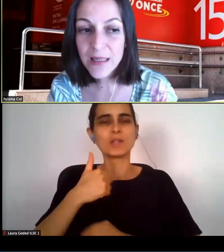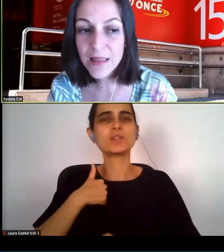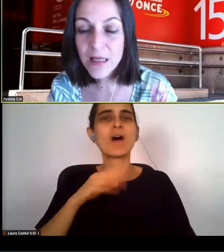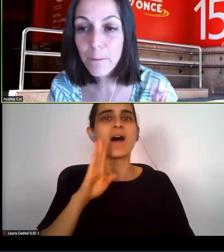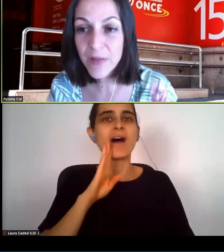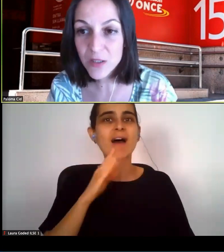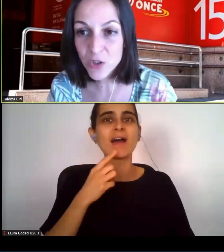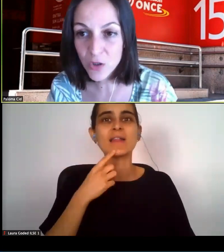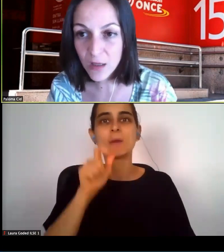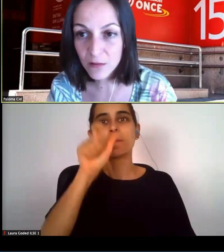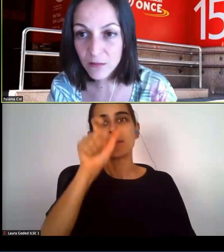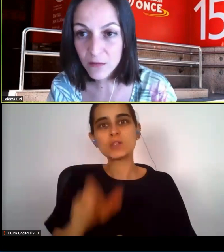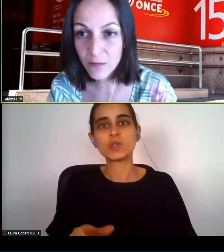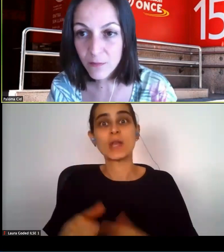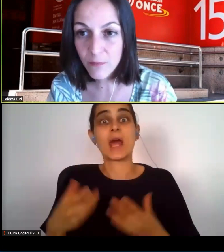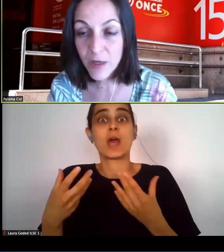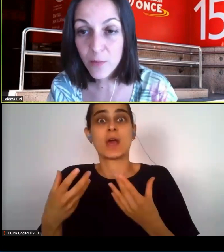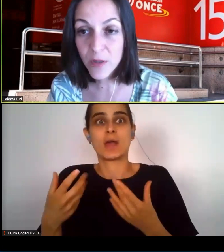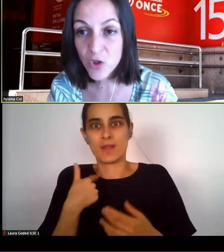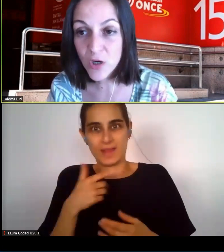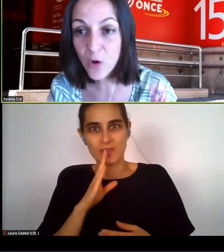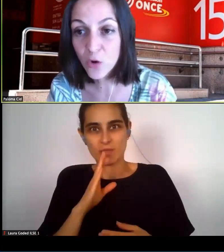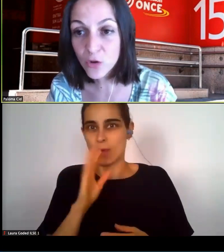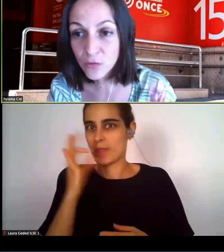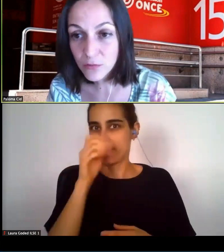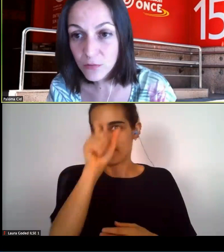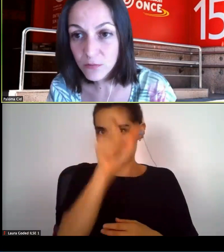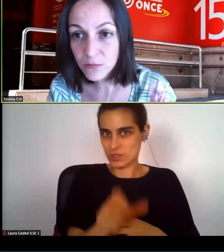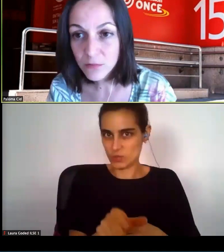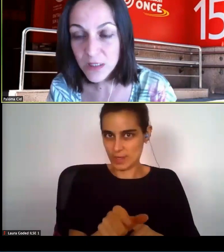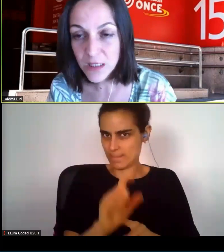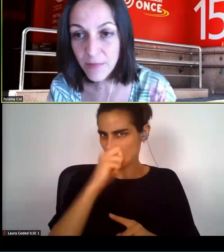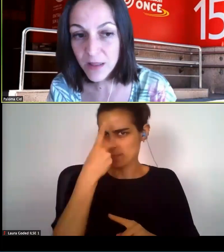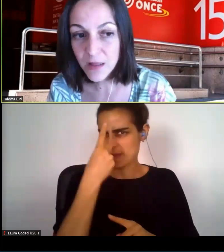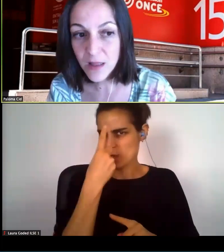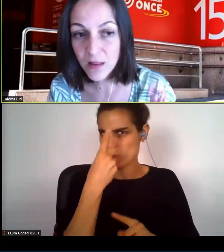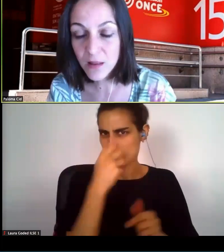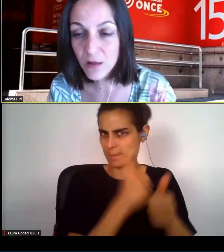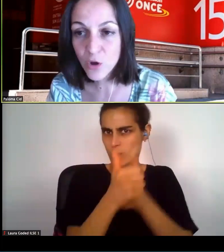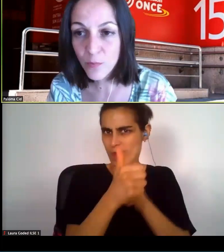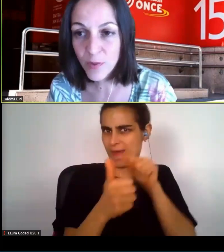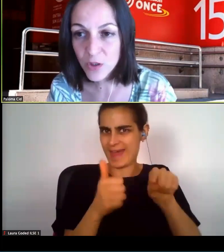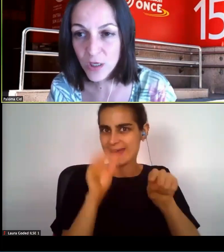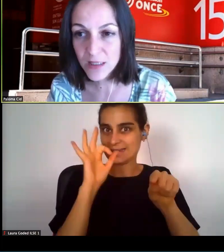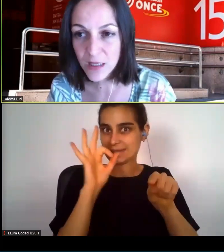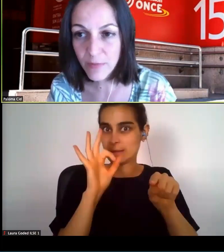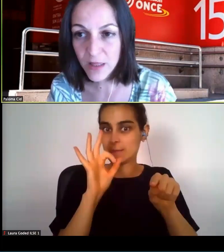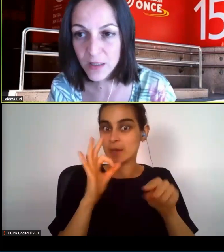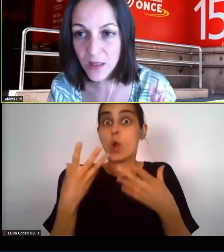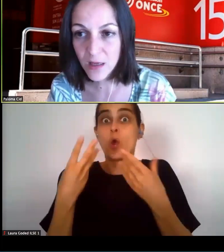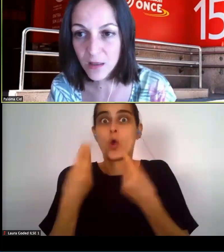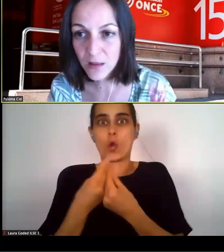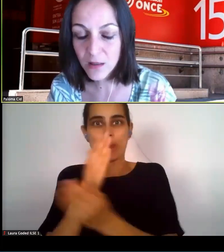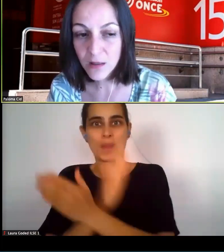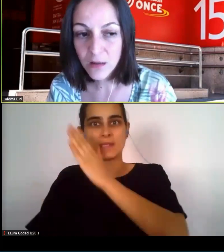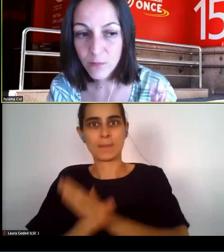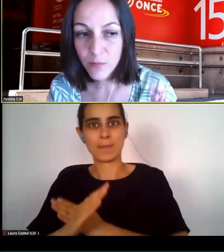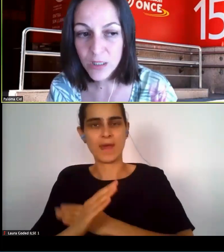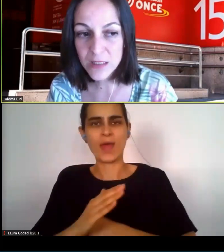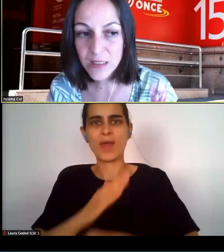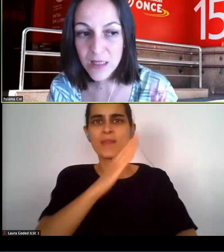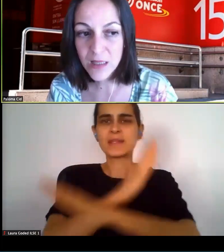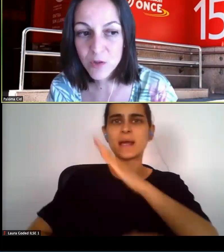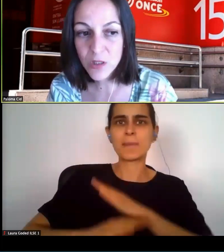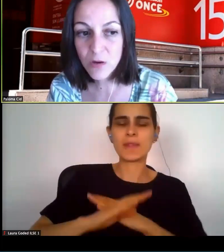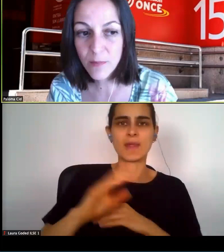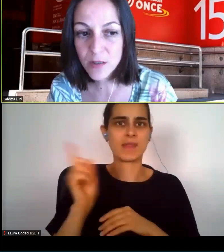hay que decir persona, pero persona con discapacidad, no persona discapacitada. Porque